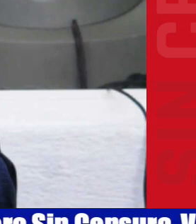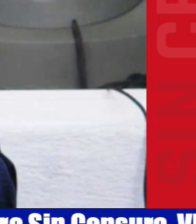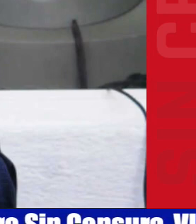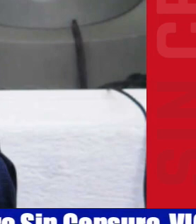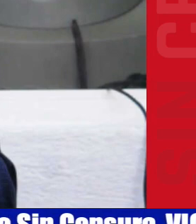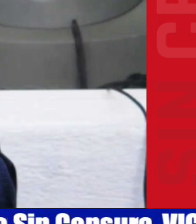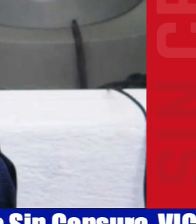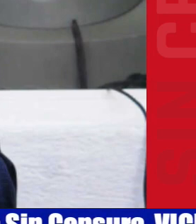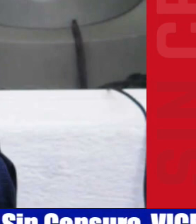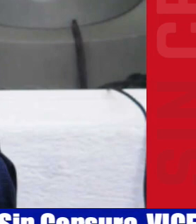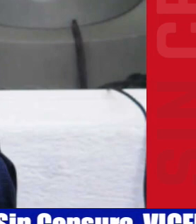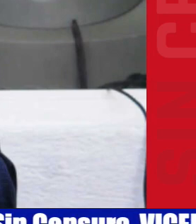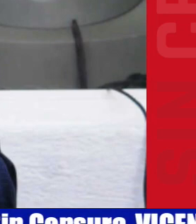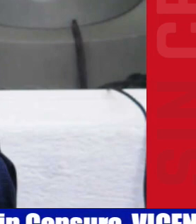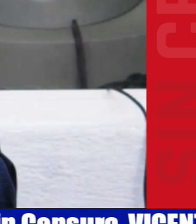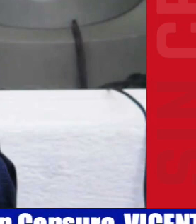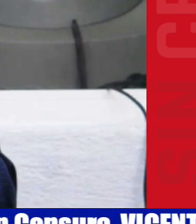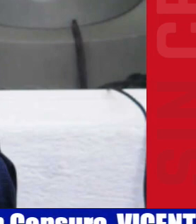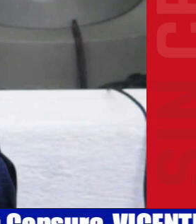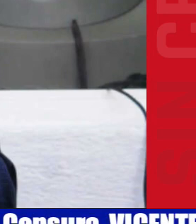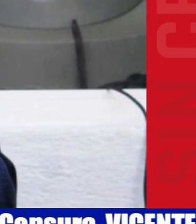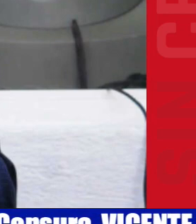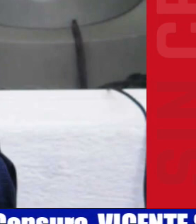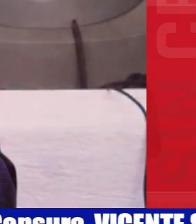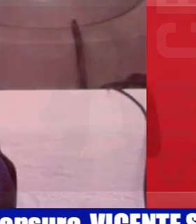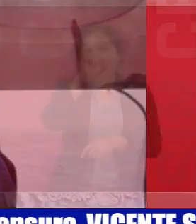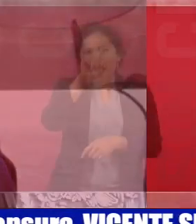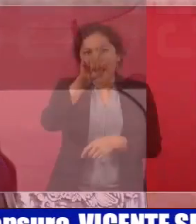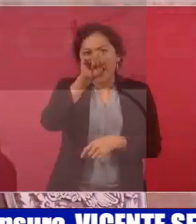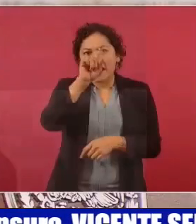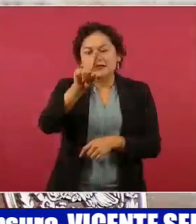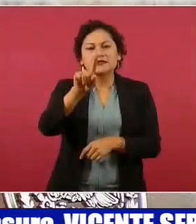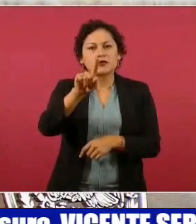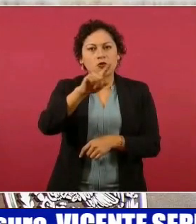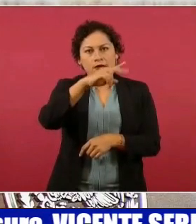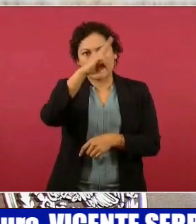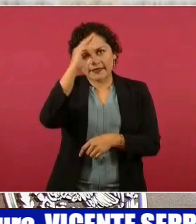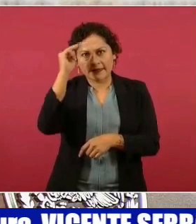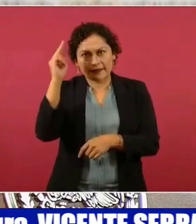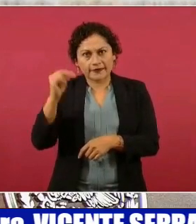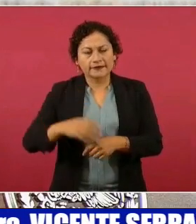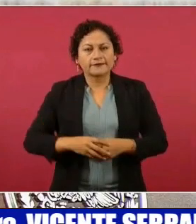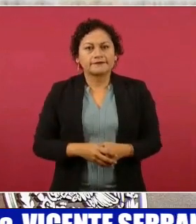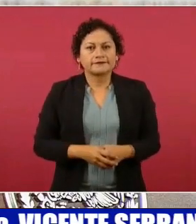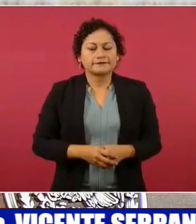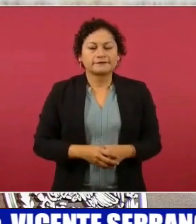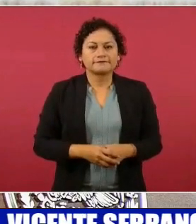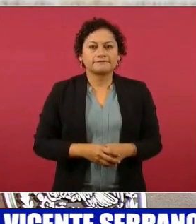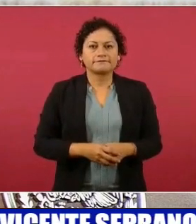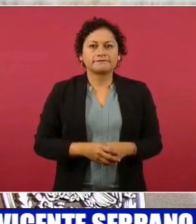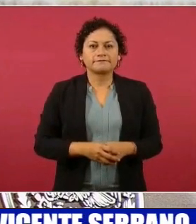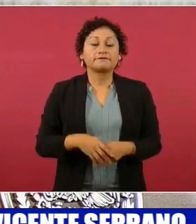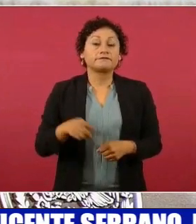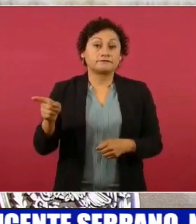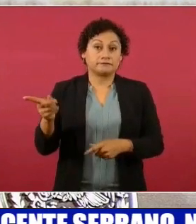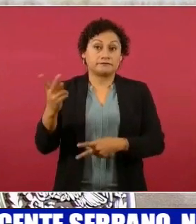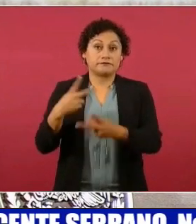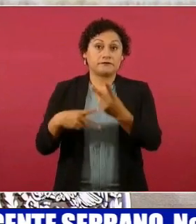enfrenta ahora al presidente López Obrador, ese que hoy todavía le muestra todo su respeto y que